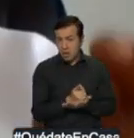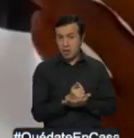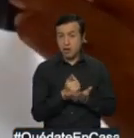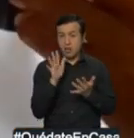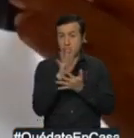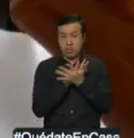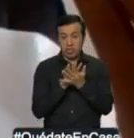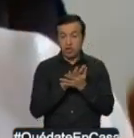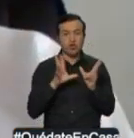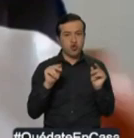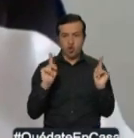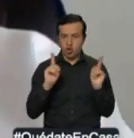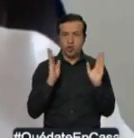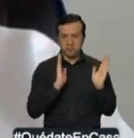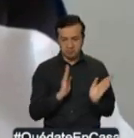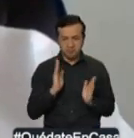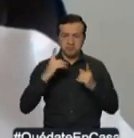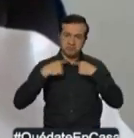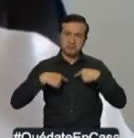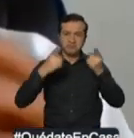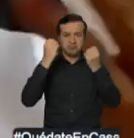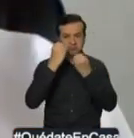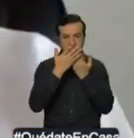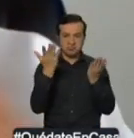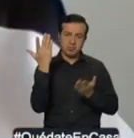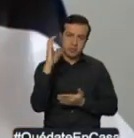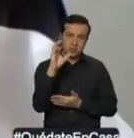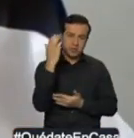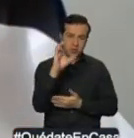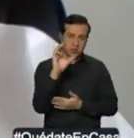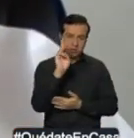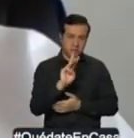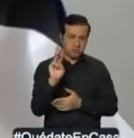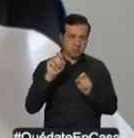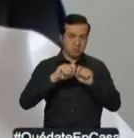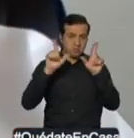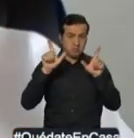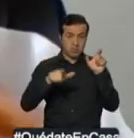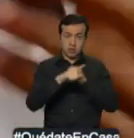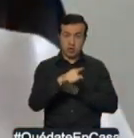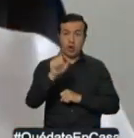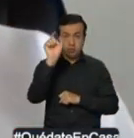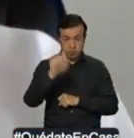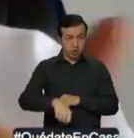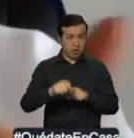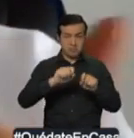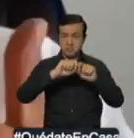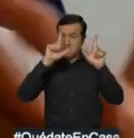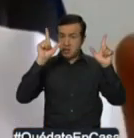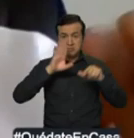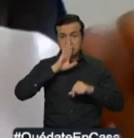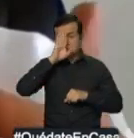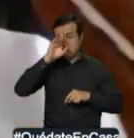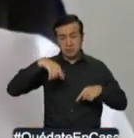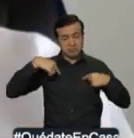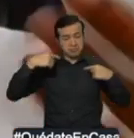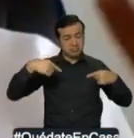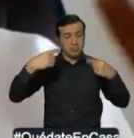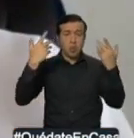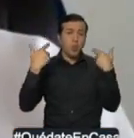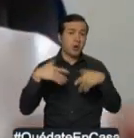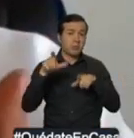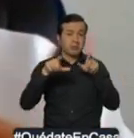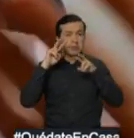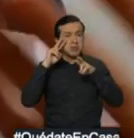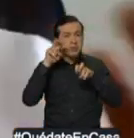con toda la transparencia publicarla en la página web y ponerla a disposición de la ciudadanía para que quien quiera